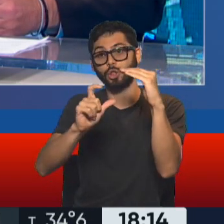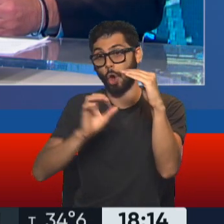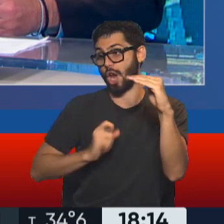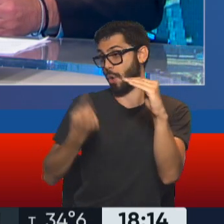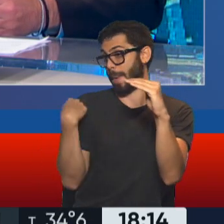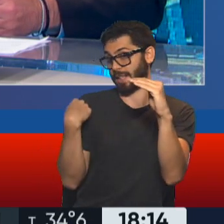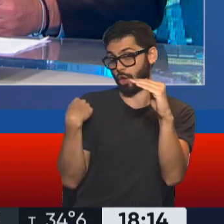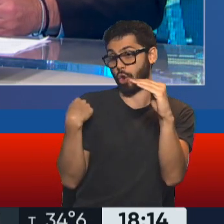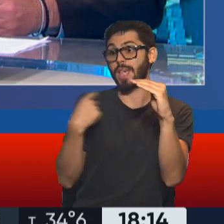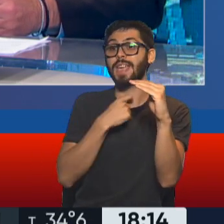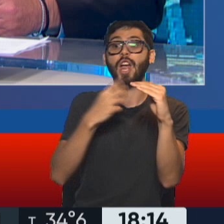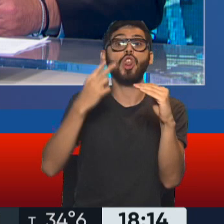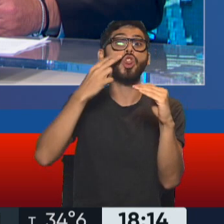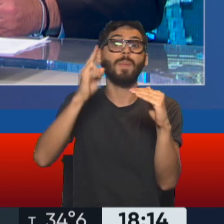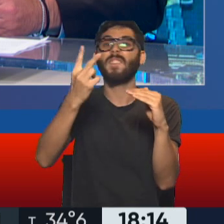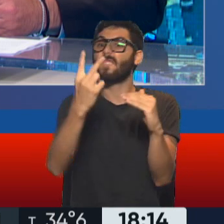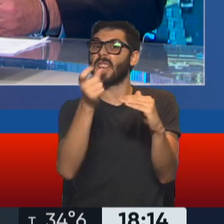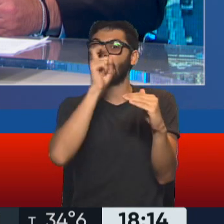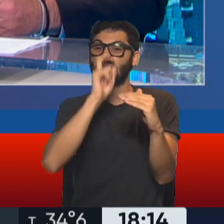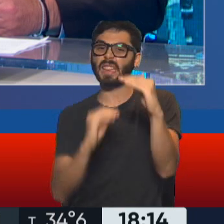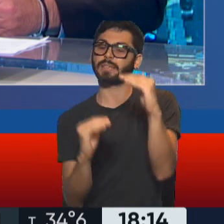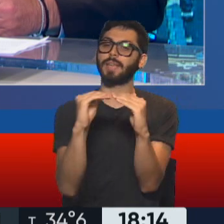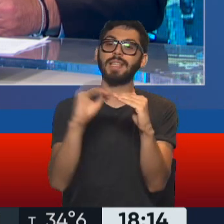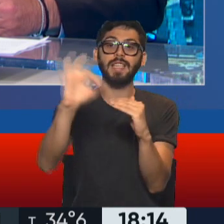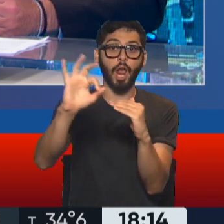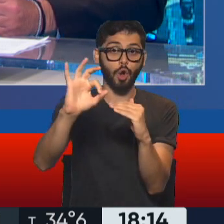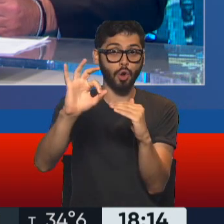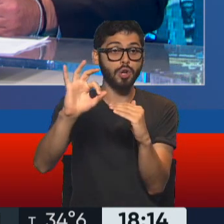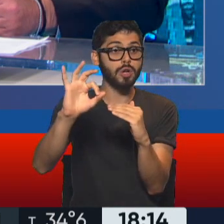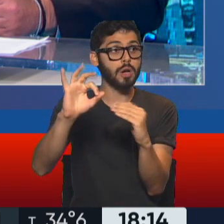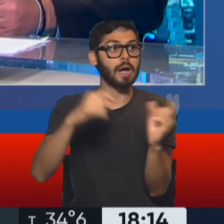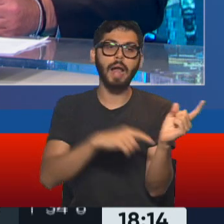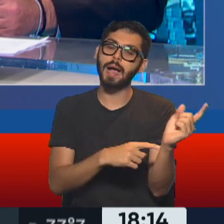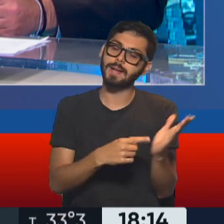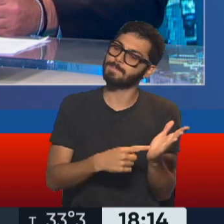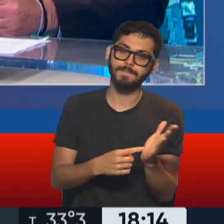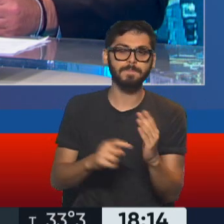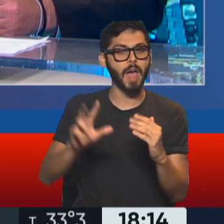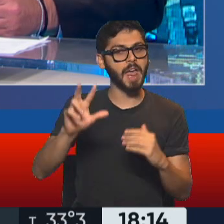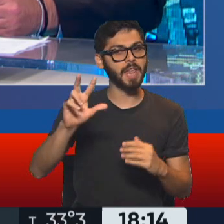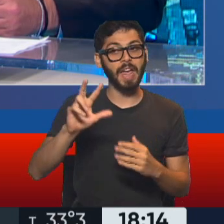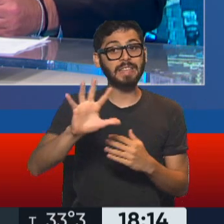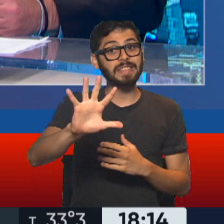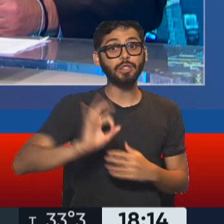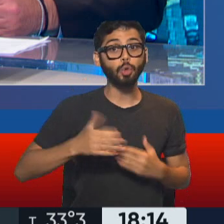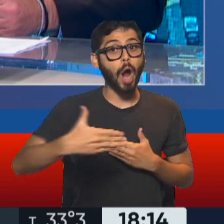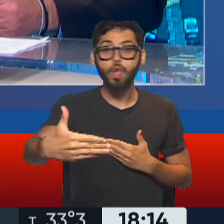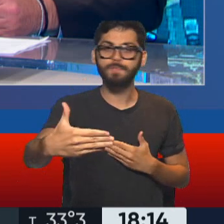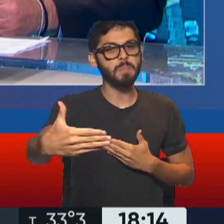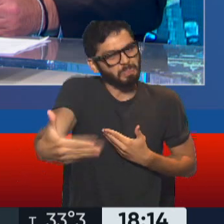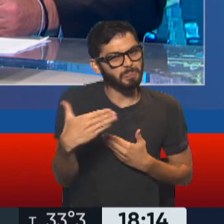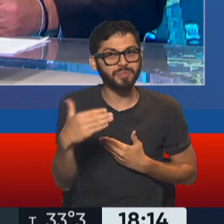en 2027, es decir, tener 5 años. Eso ahora va a tener que hacerlo en 3 años, por lo cual los plazos, digamos, la manera en la que Argentina tiene